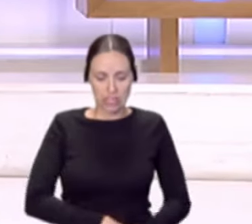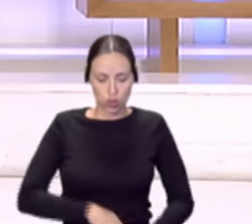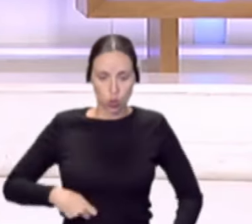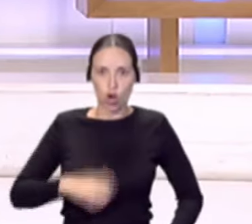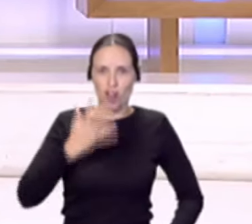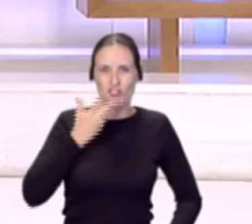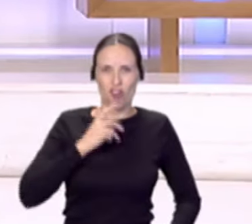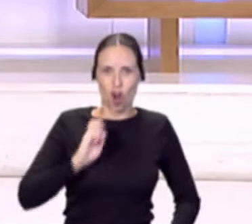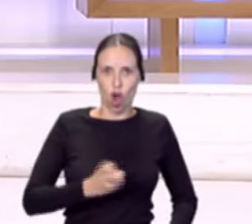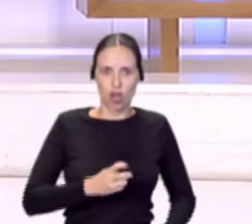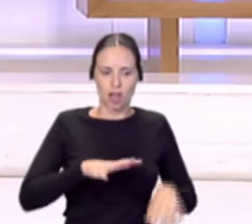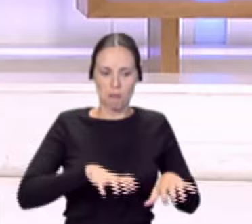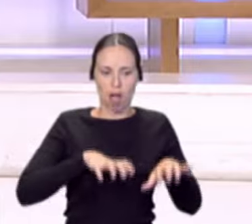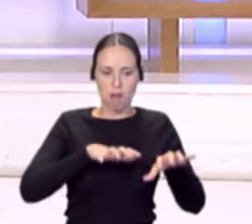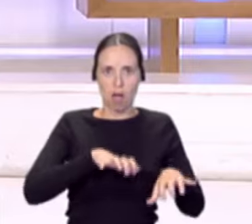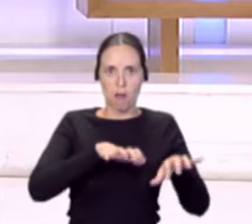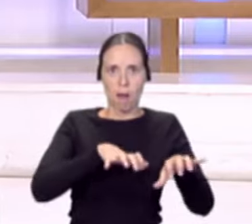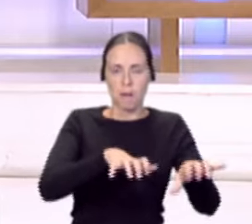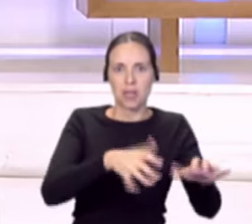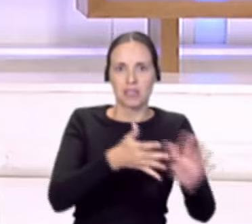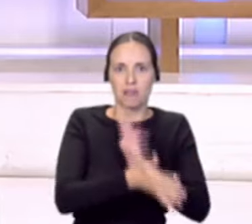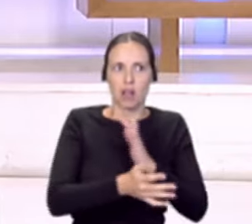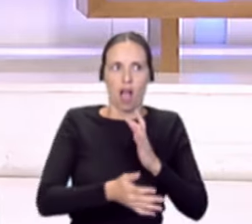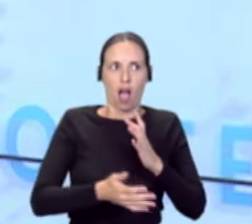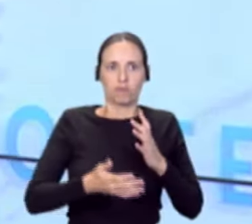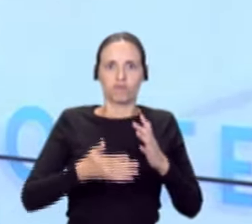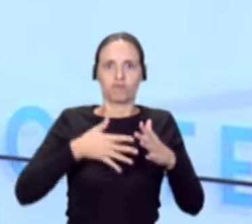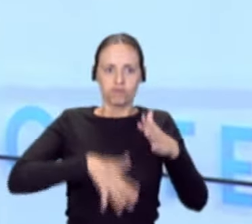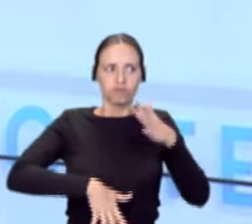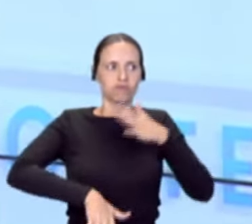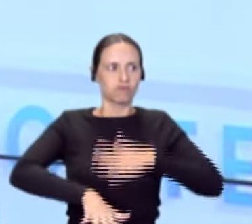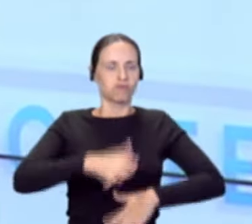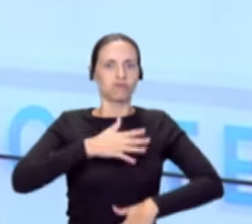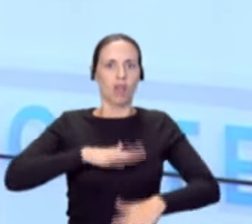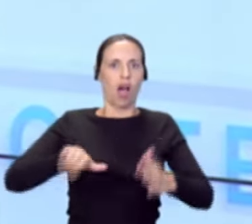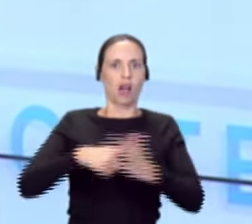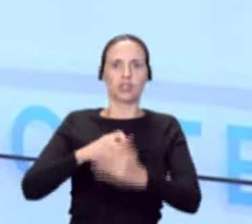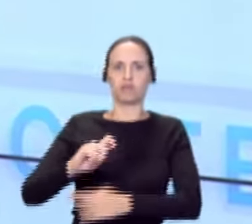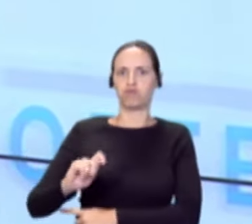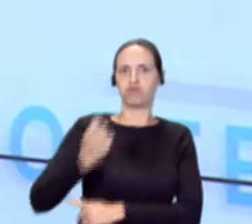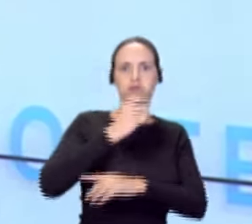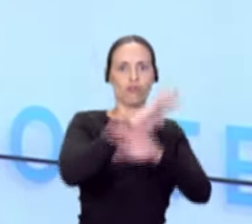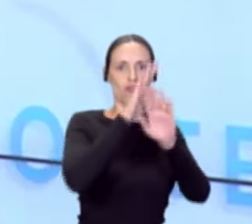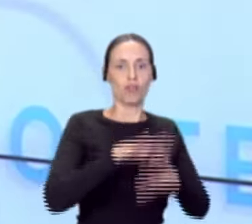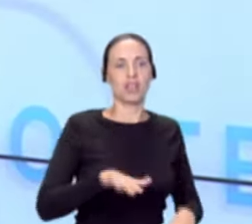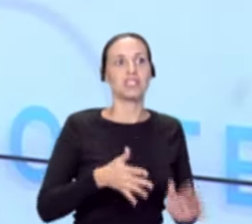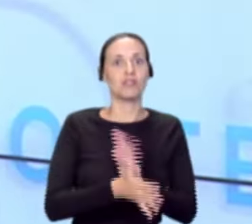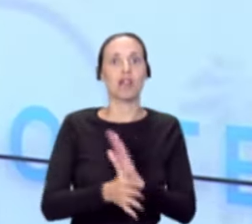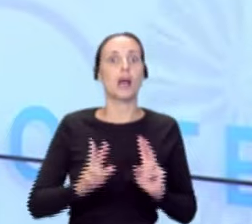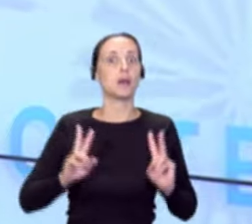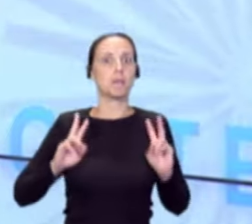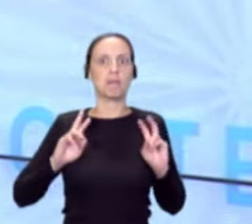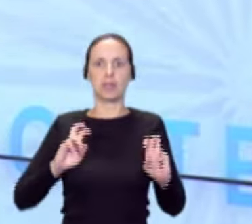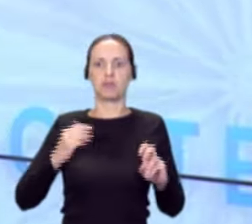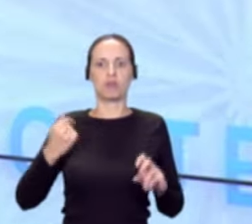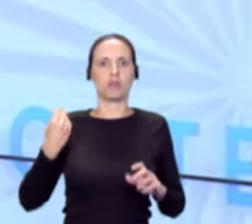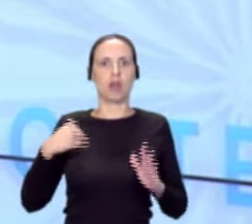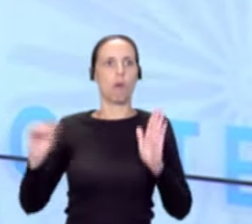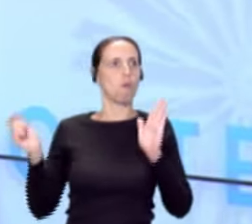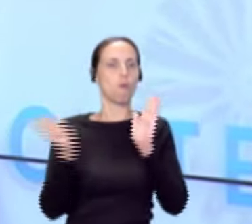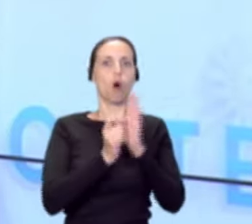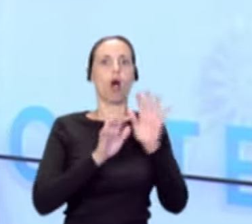final te crea como una constancia a conseguir un logro final. Ajá. No desde el principio ya sabes todo, incluso tú tienes el negro y